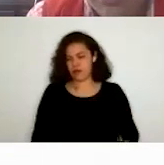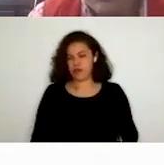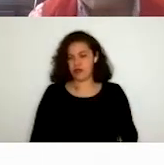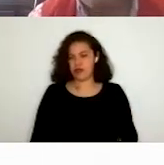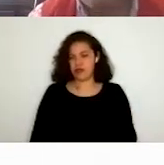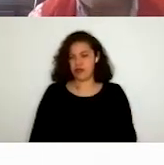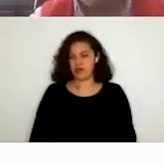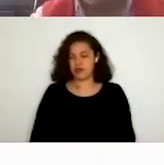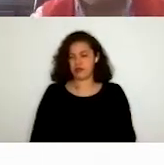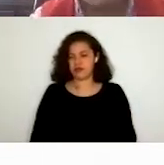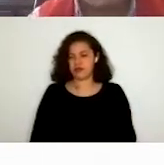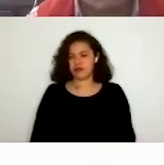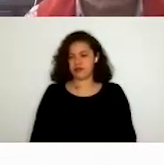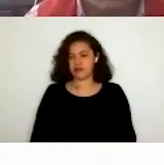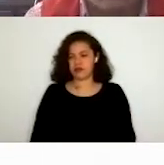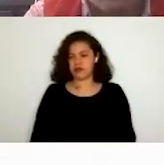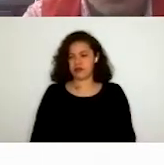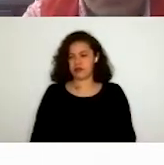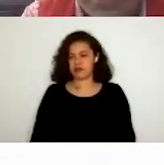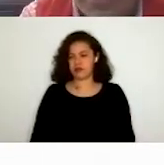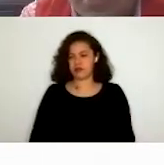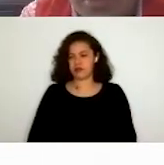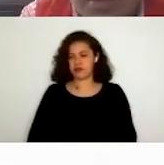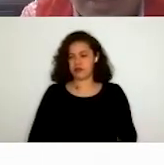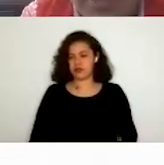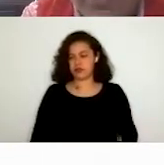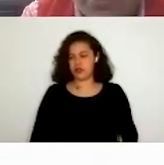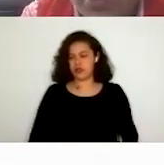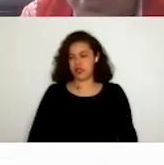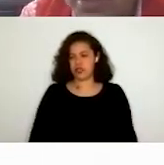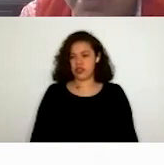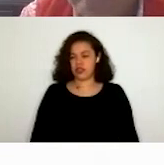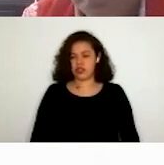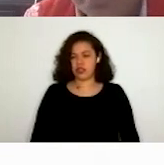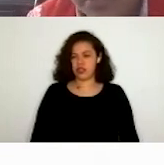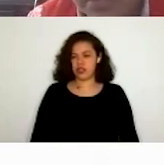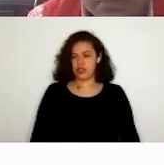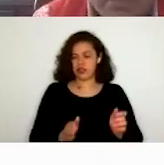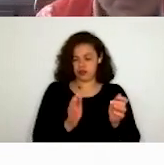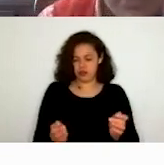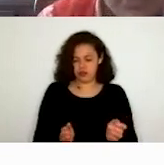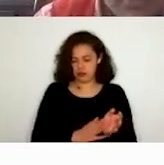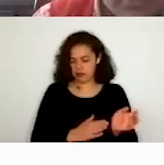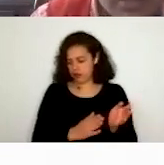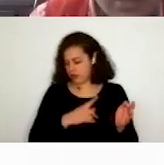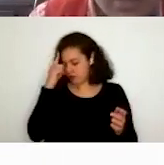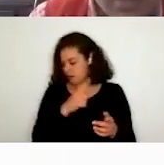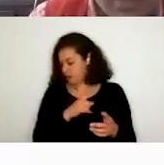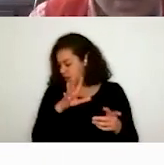Y para el ejemplo, este es nuestro documento de integración del Comité Interno de Protección Civil.